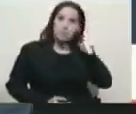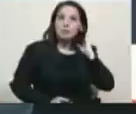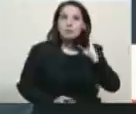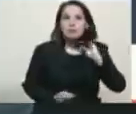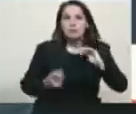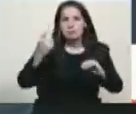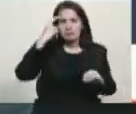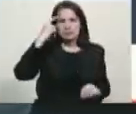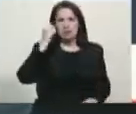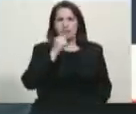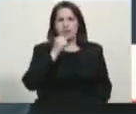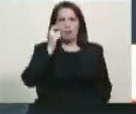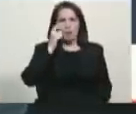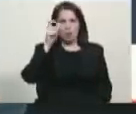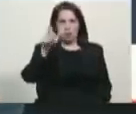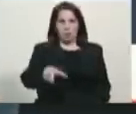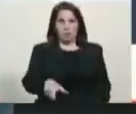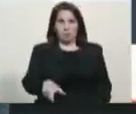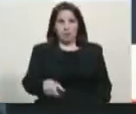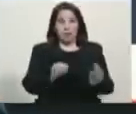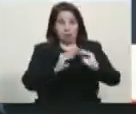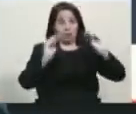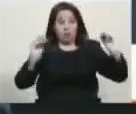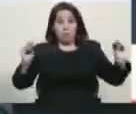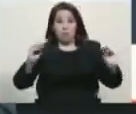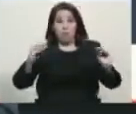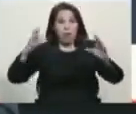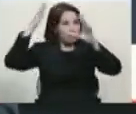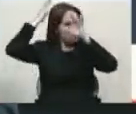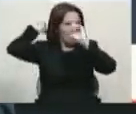Ramos Alud. Lo llamó el embajador.